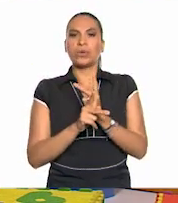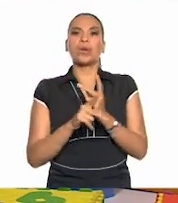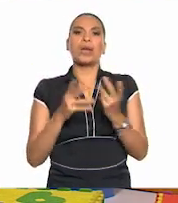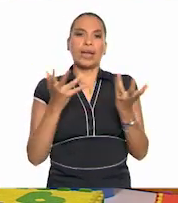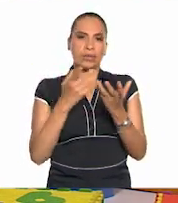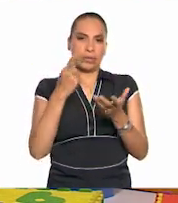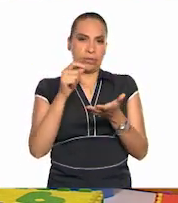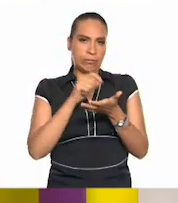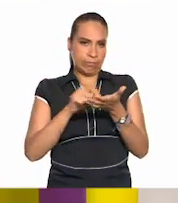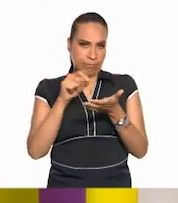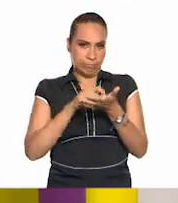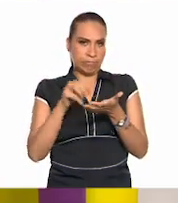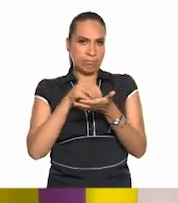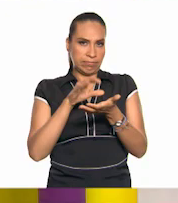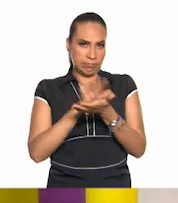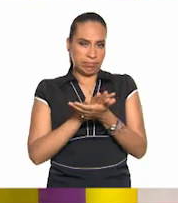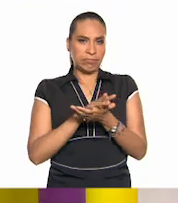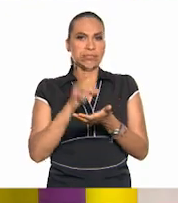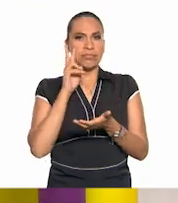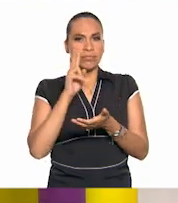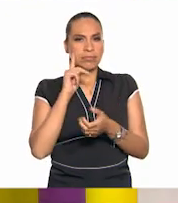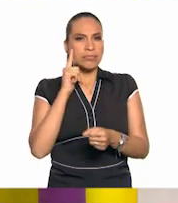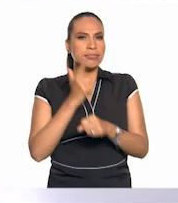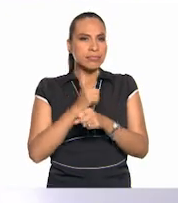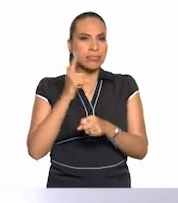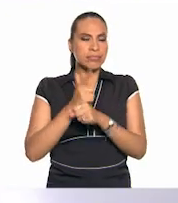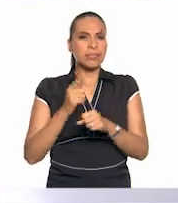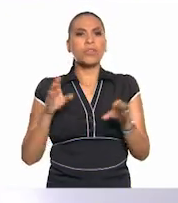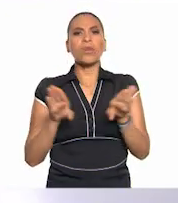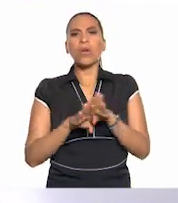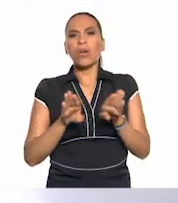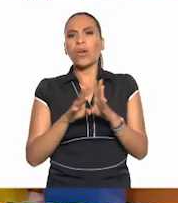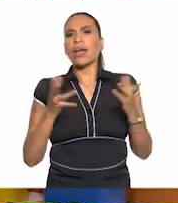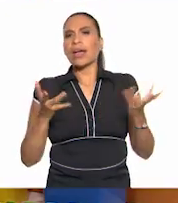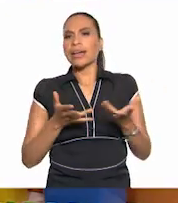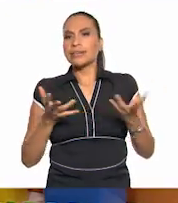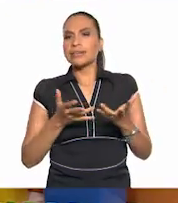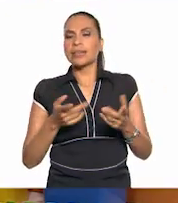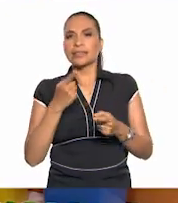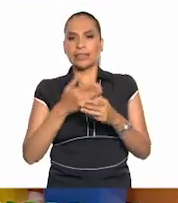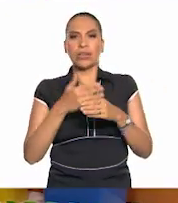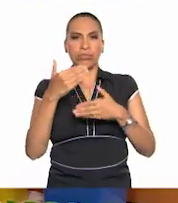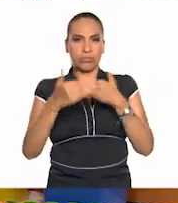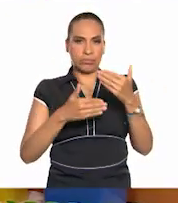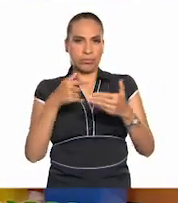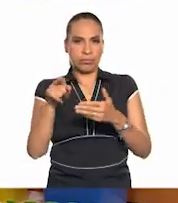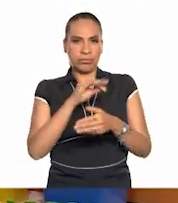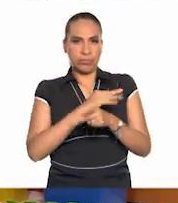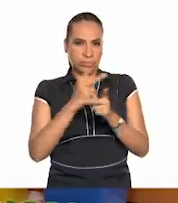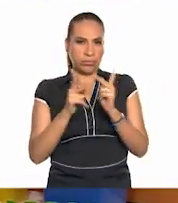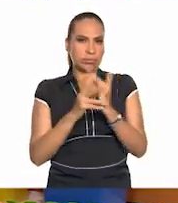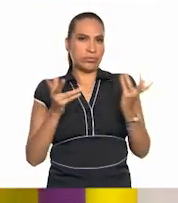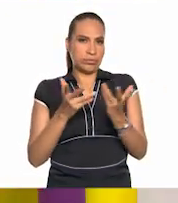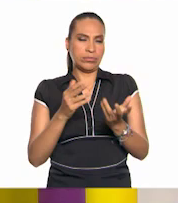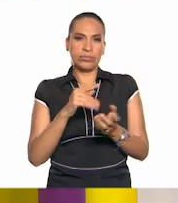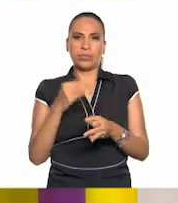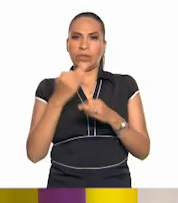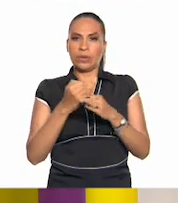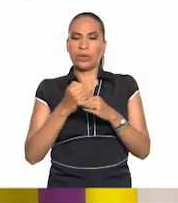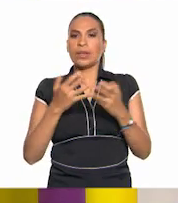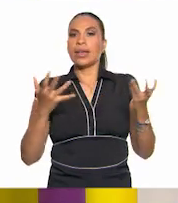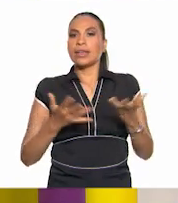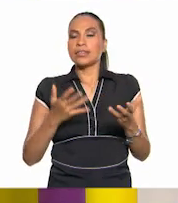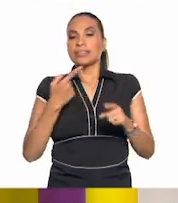producir un texto escrito, donde demos cuenta de cómo hacer ese producto que ustedes eligieron. Y vamos a estar